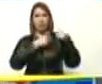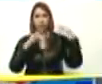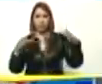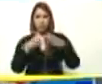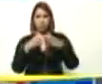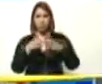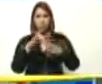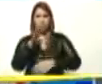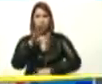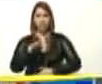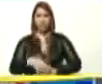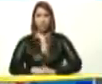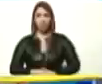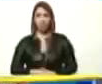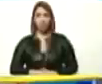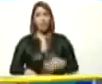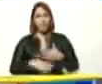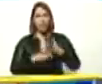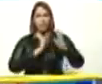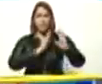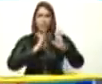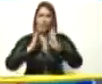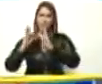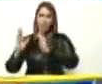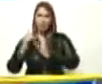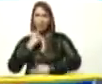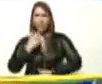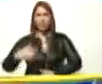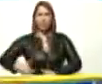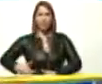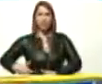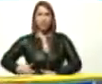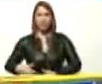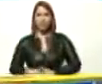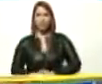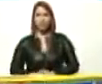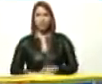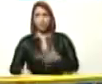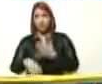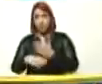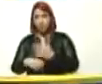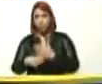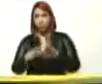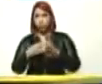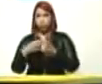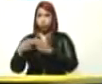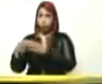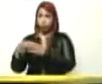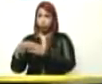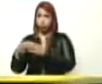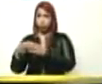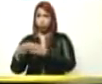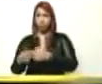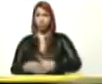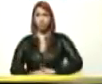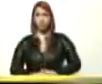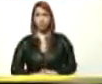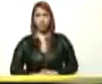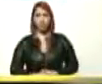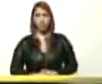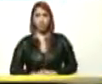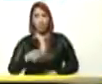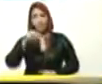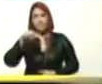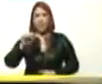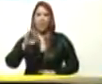patria vamos a organizarnos como dice el chiste vamos a organizarnos Mario Silva